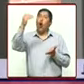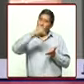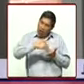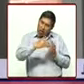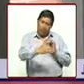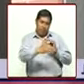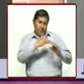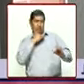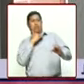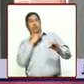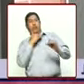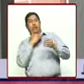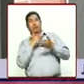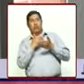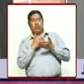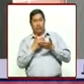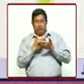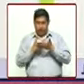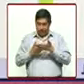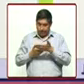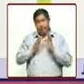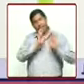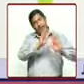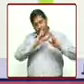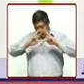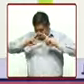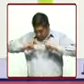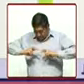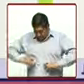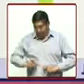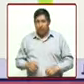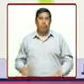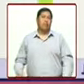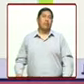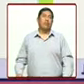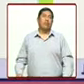es para conflictuar ya la situación.